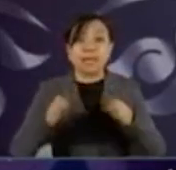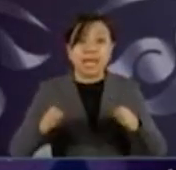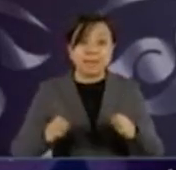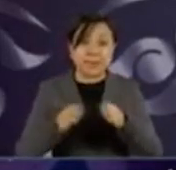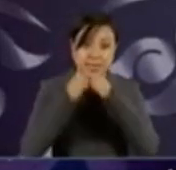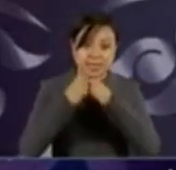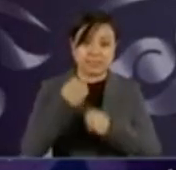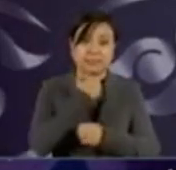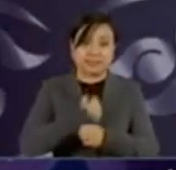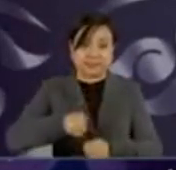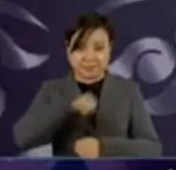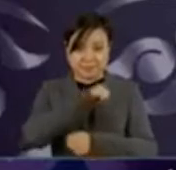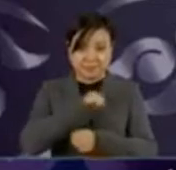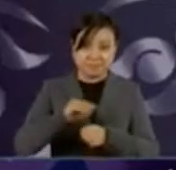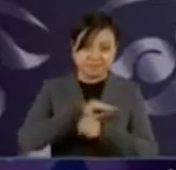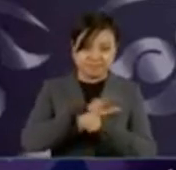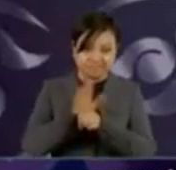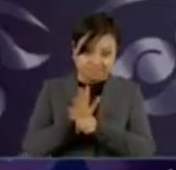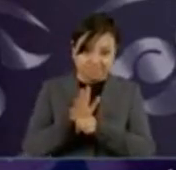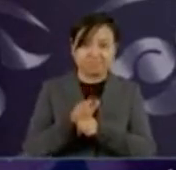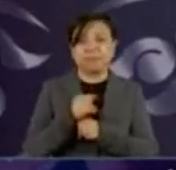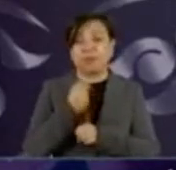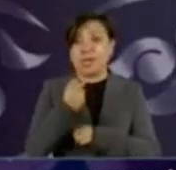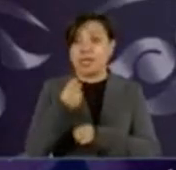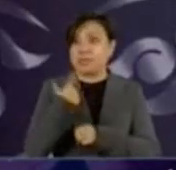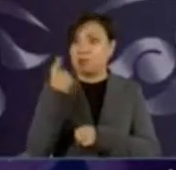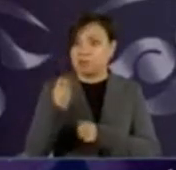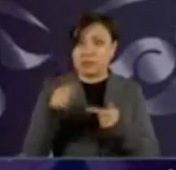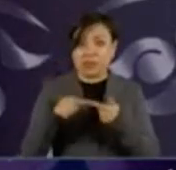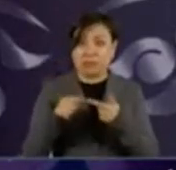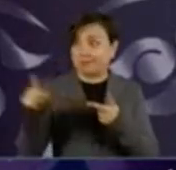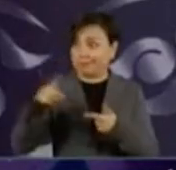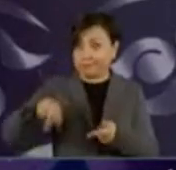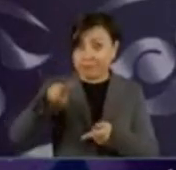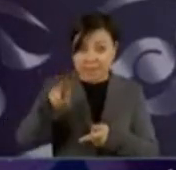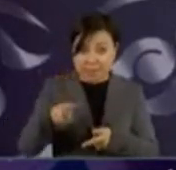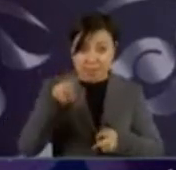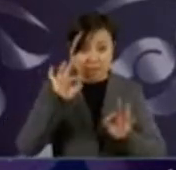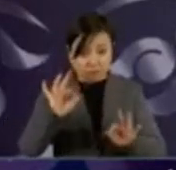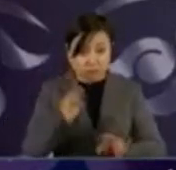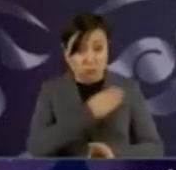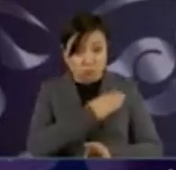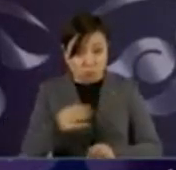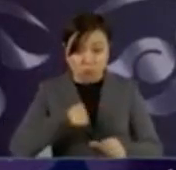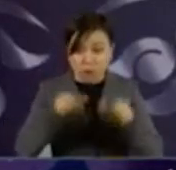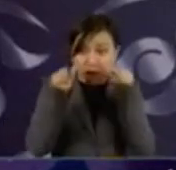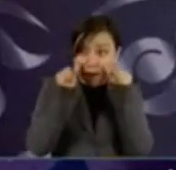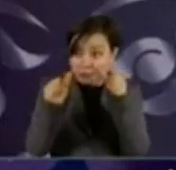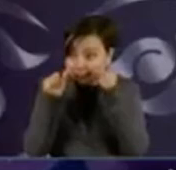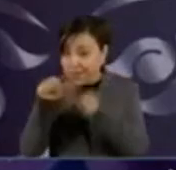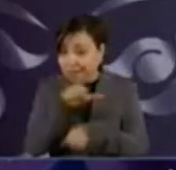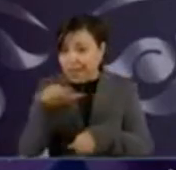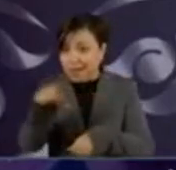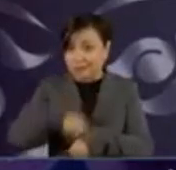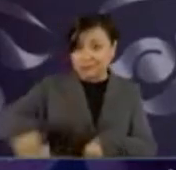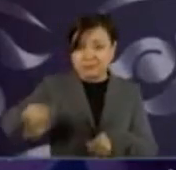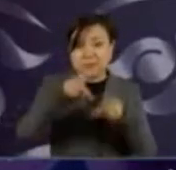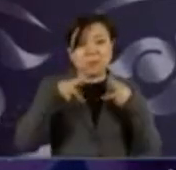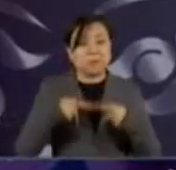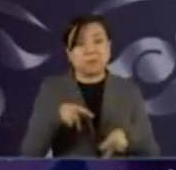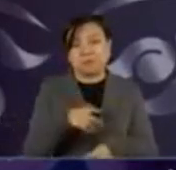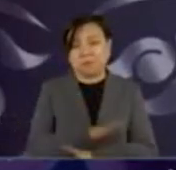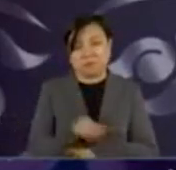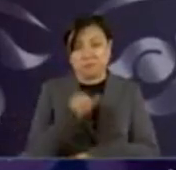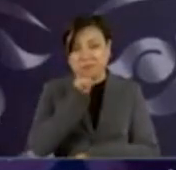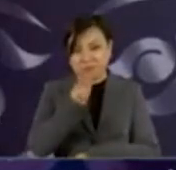sido terriblemente mal atendida desde el punto de vista médico. Pero además, somos ejemplo a